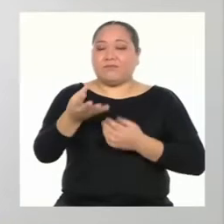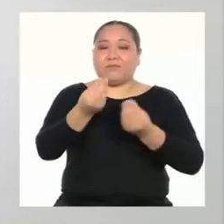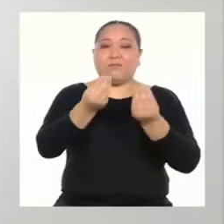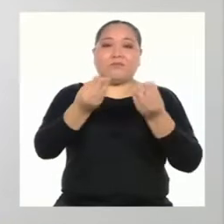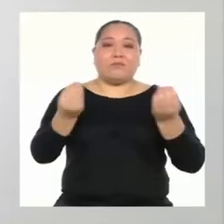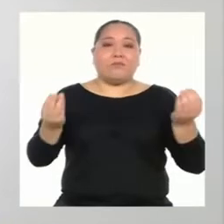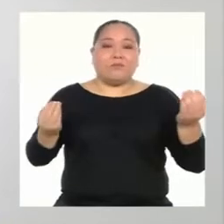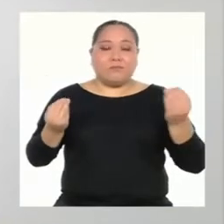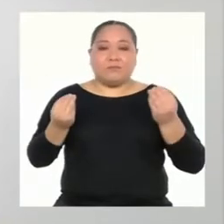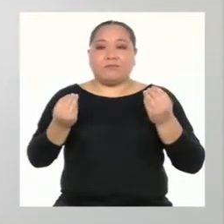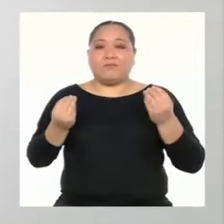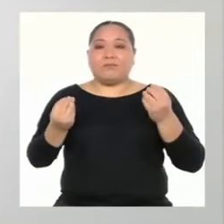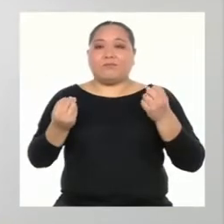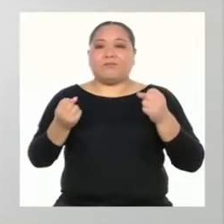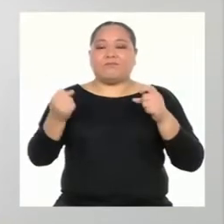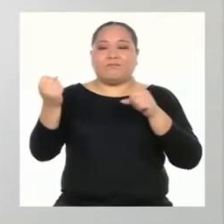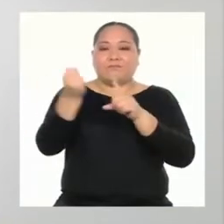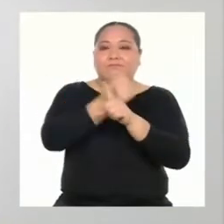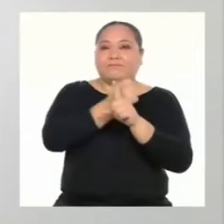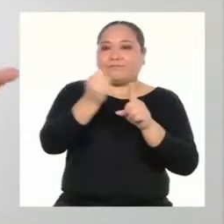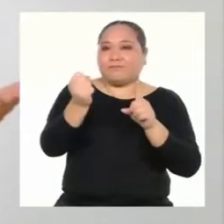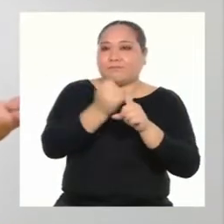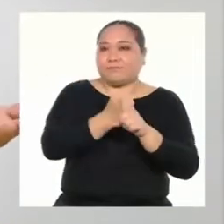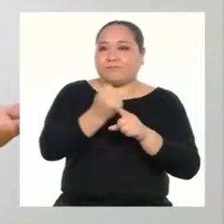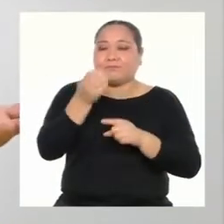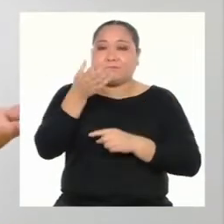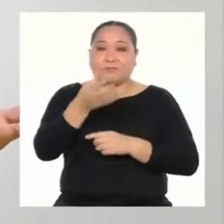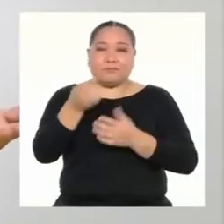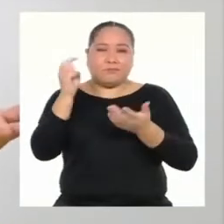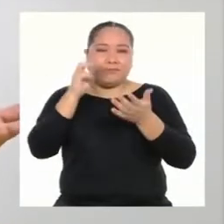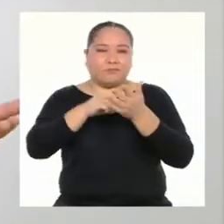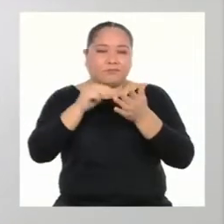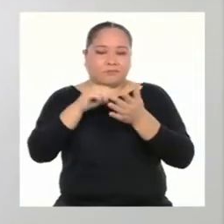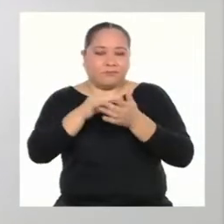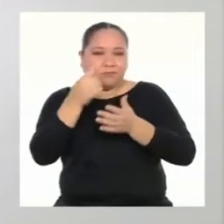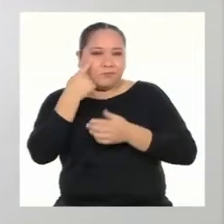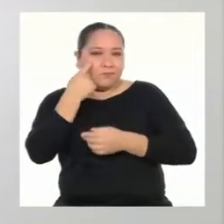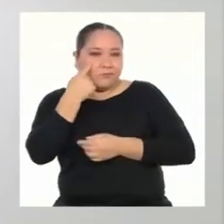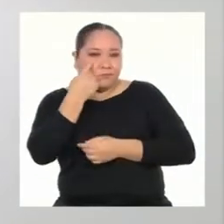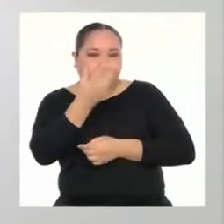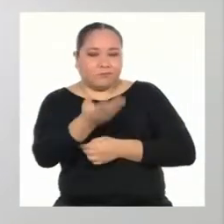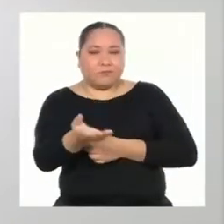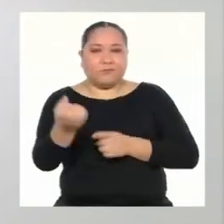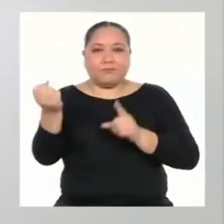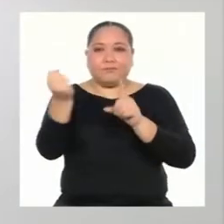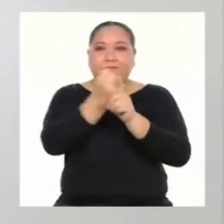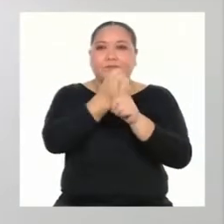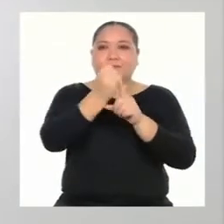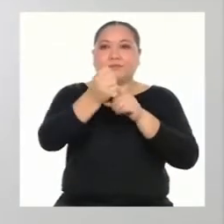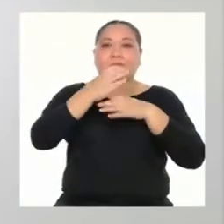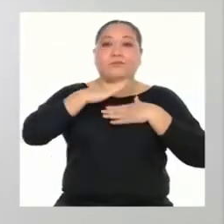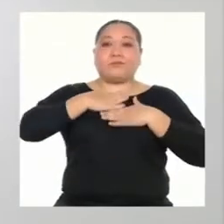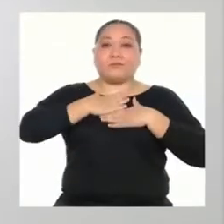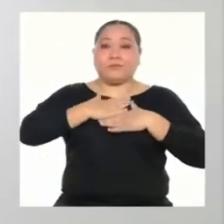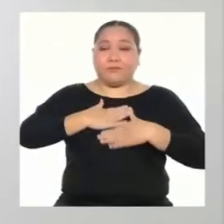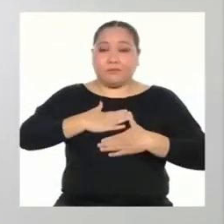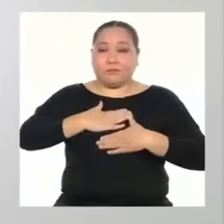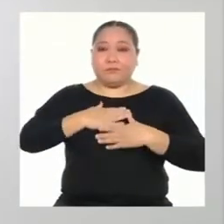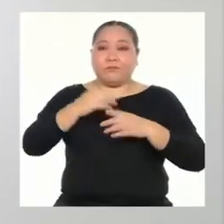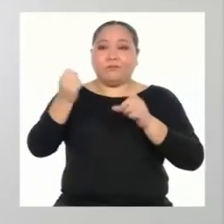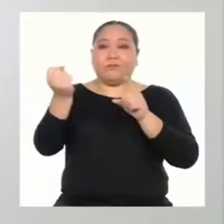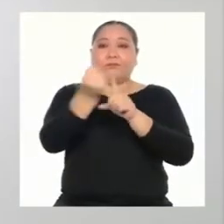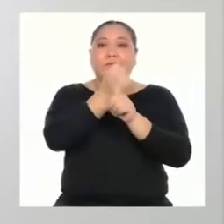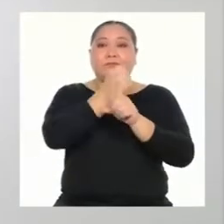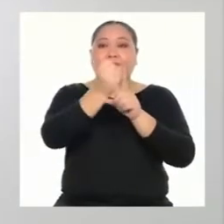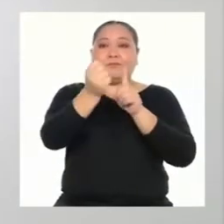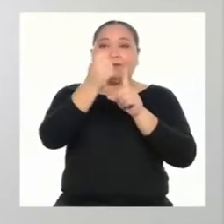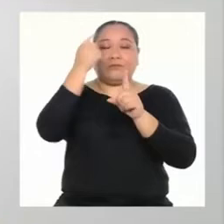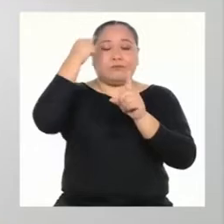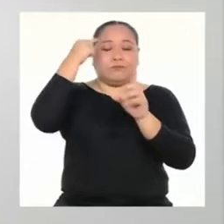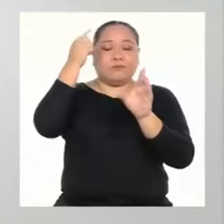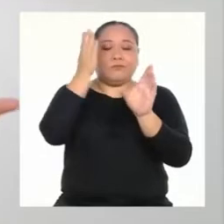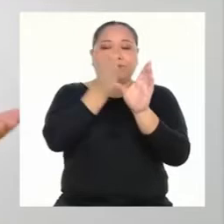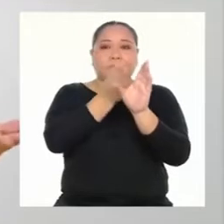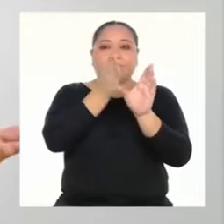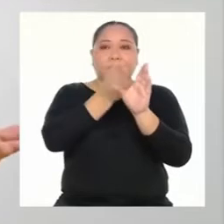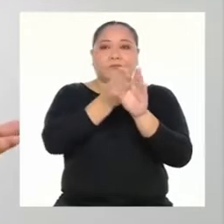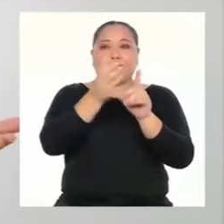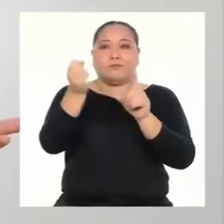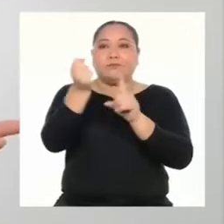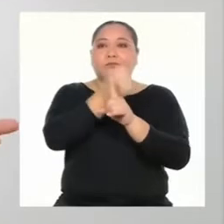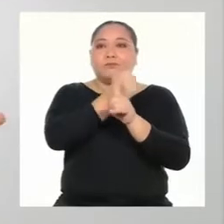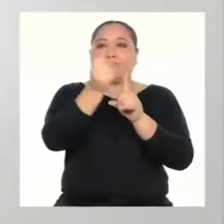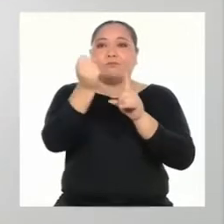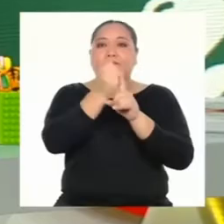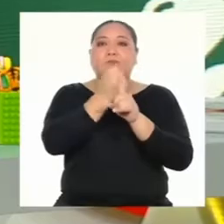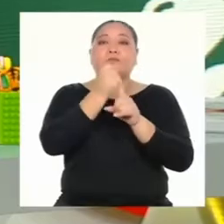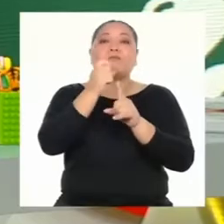existen varios tipos de violencia. Entre las más comunes se encuentran la violencia física, la violencia psicológica y